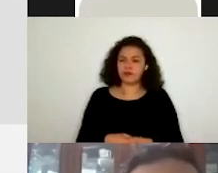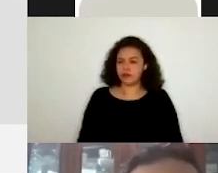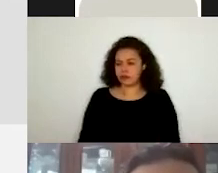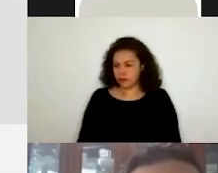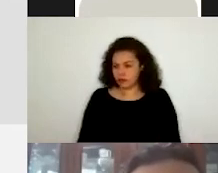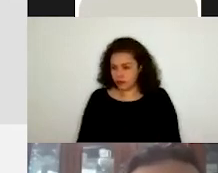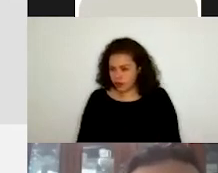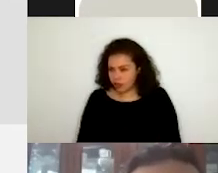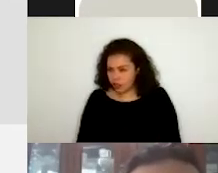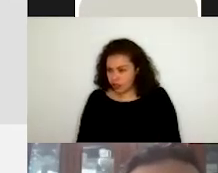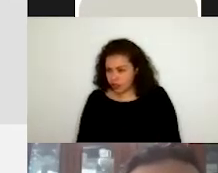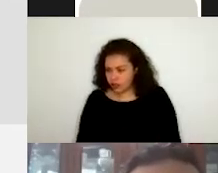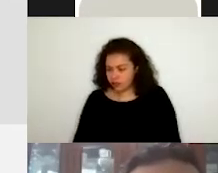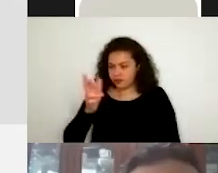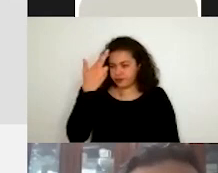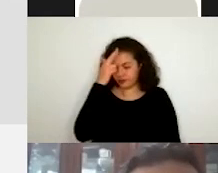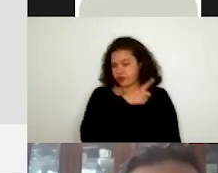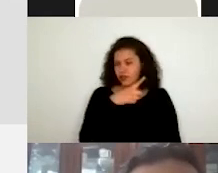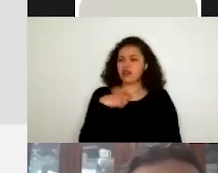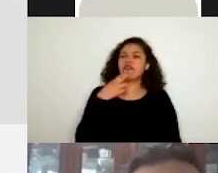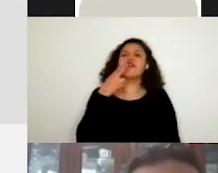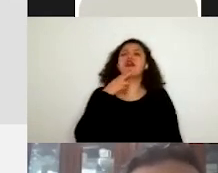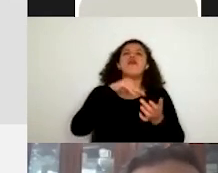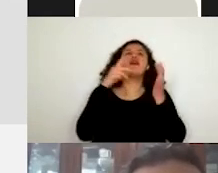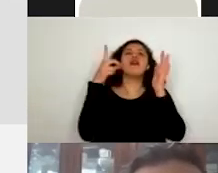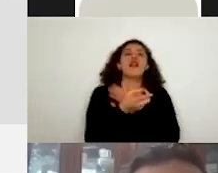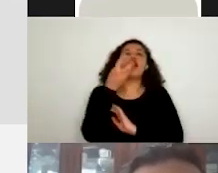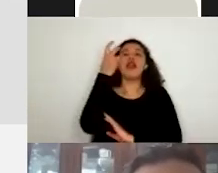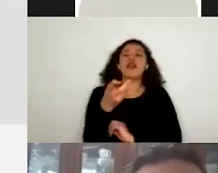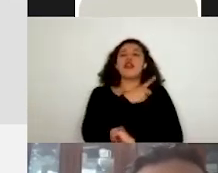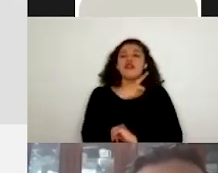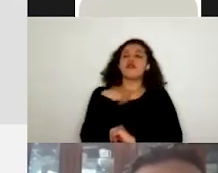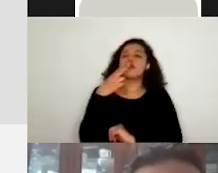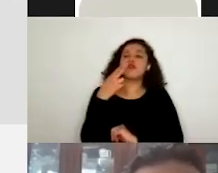Recordemos que tenemos que utilizar esta metodología.